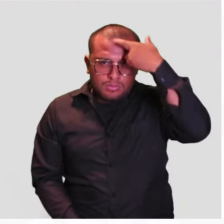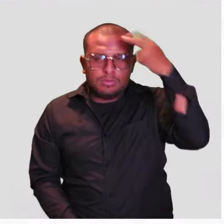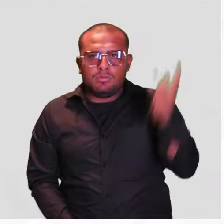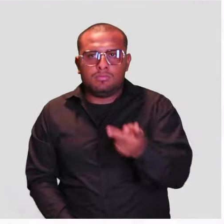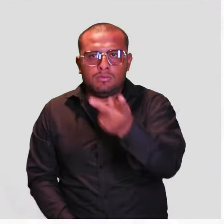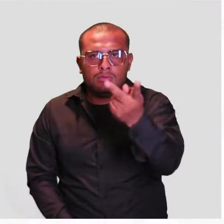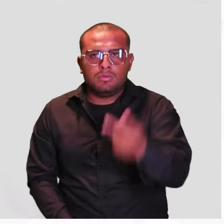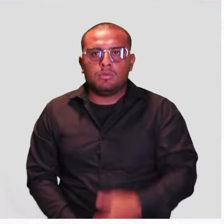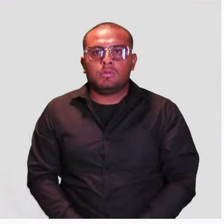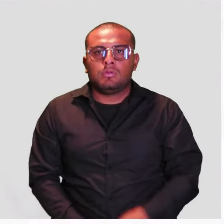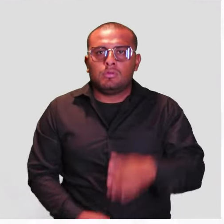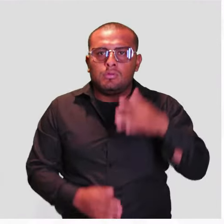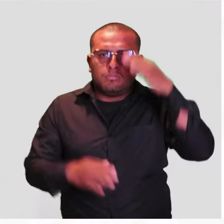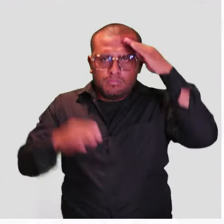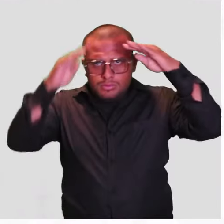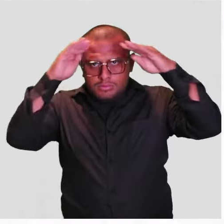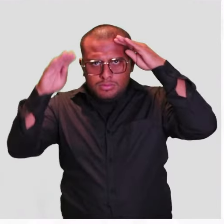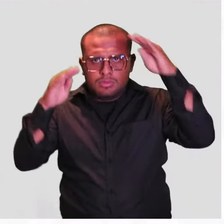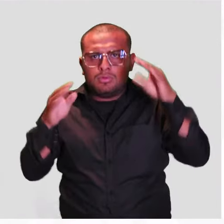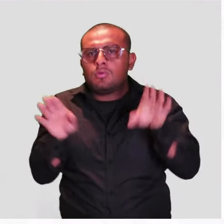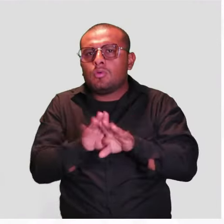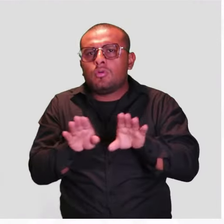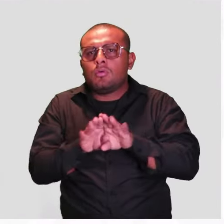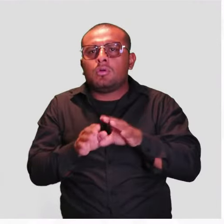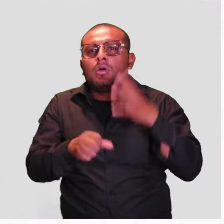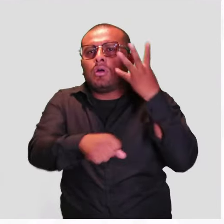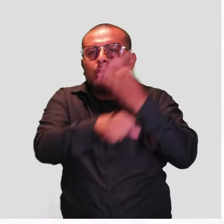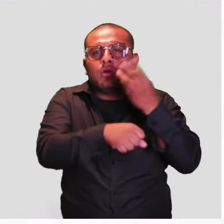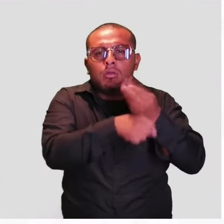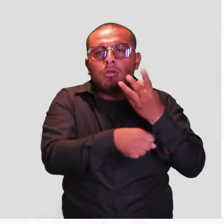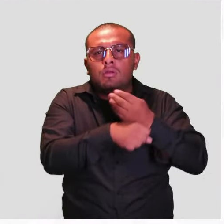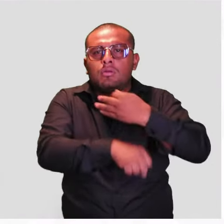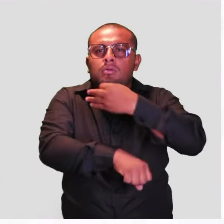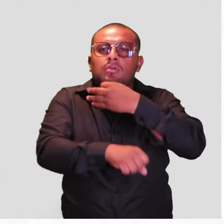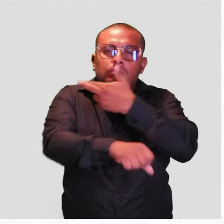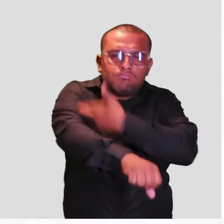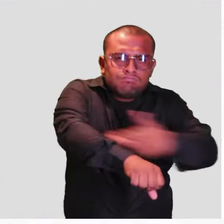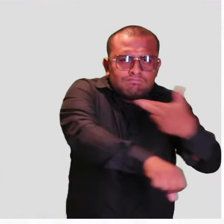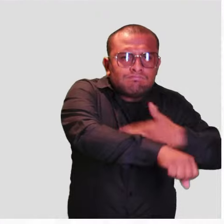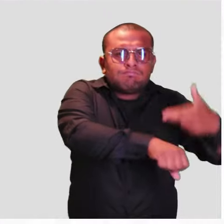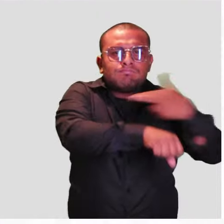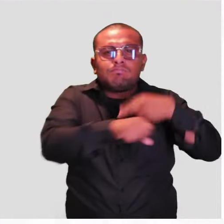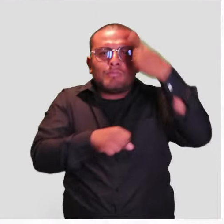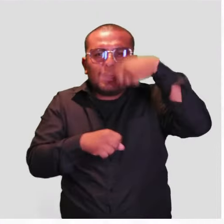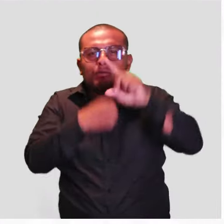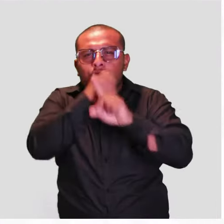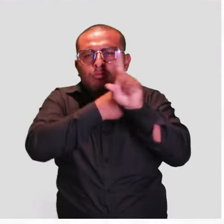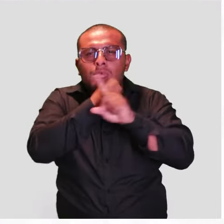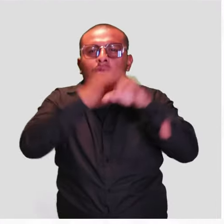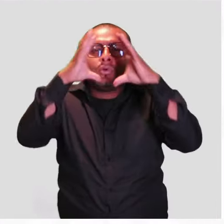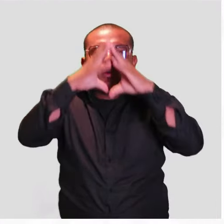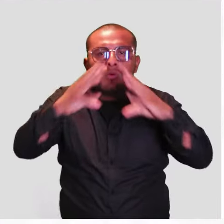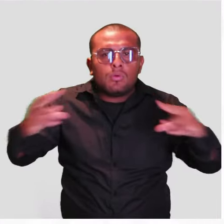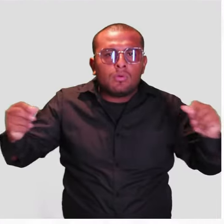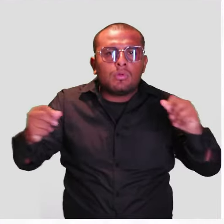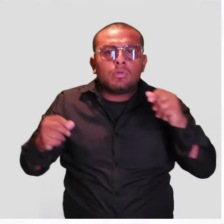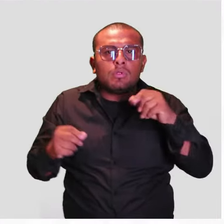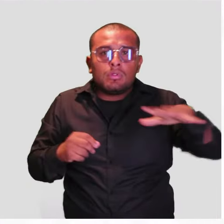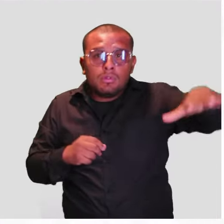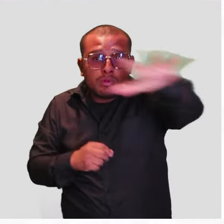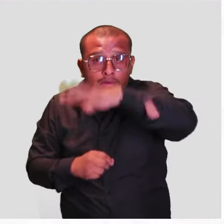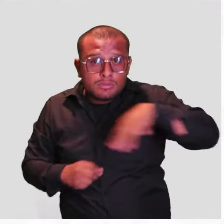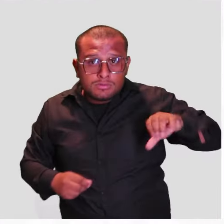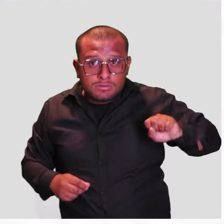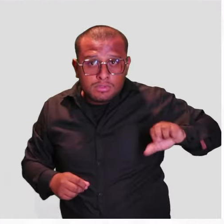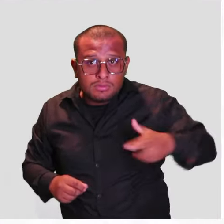tiene para atender las necesidades o solucionar los problemas planteados de San Juan del Río? Cuenta usted